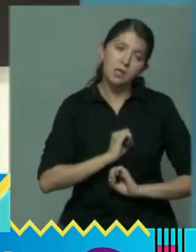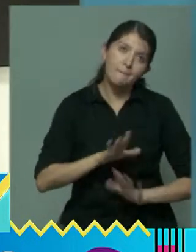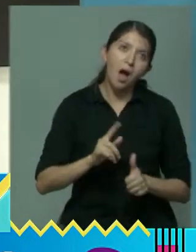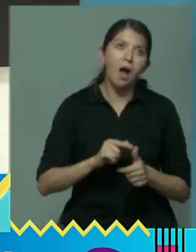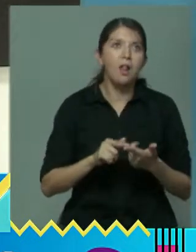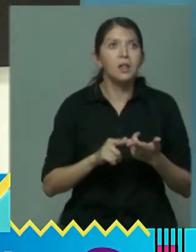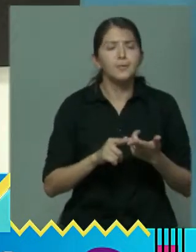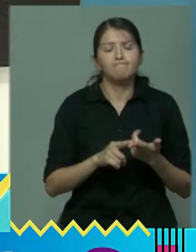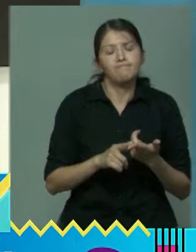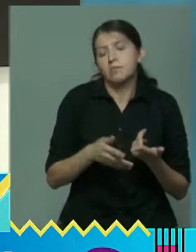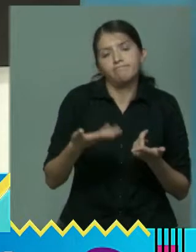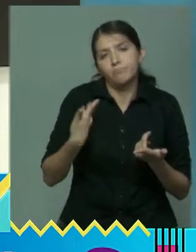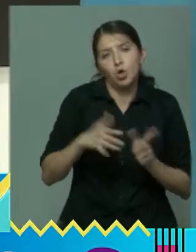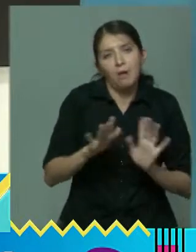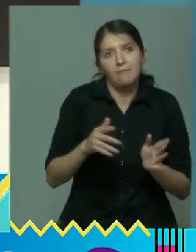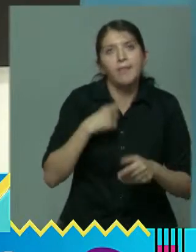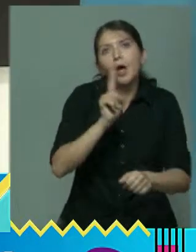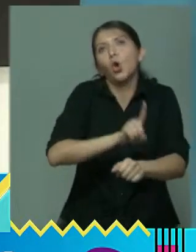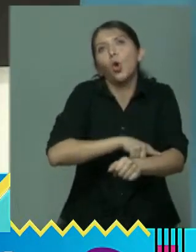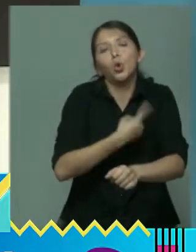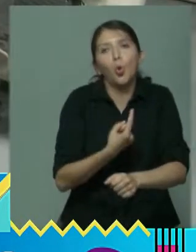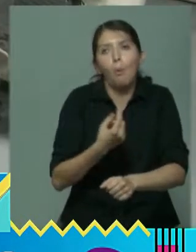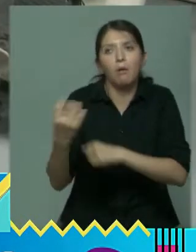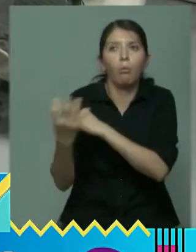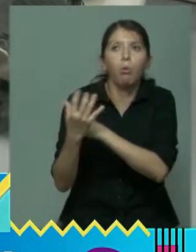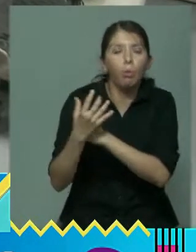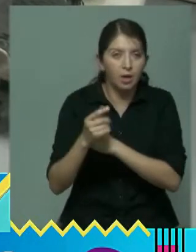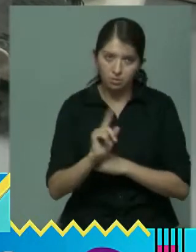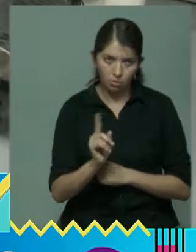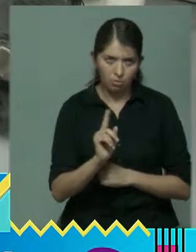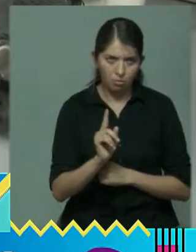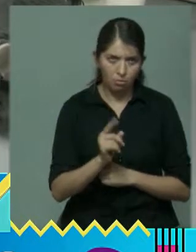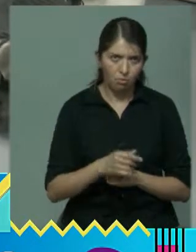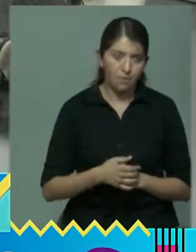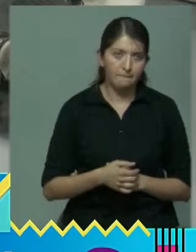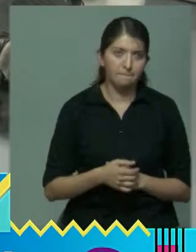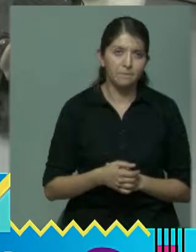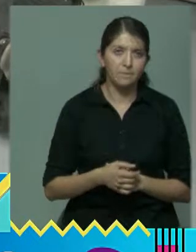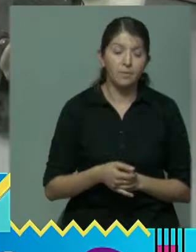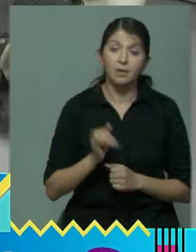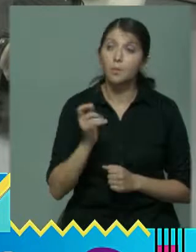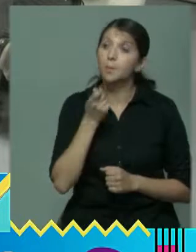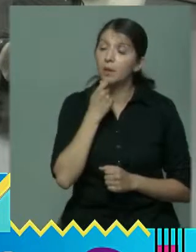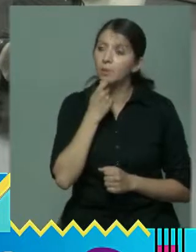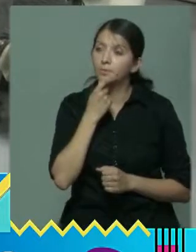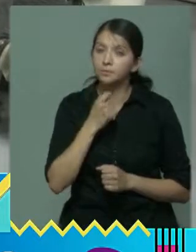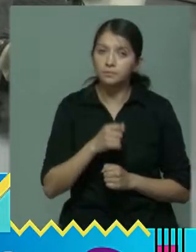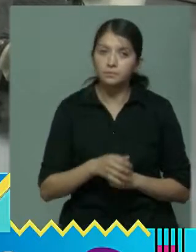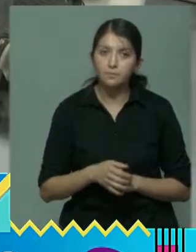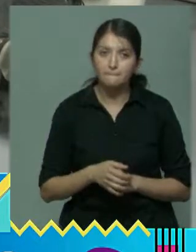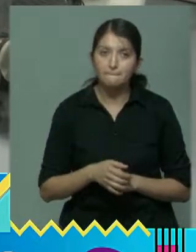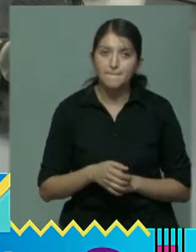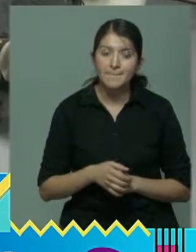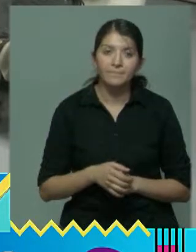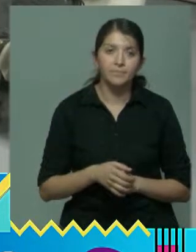no pertenezco. Exactamente. Entonces mostrar que eso no es Claro. así. Sí, inclusive agrego una más, porque justamente esa era la intención de la pregunta, ¿no? Ver el